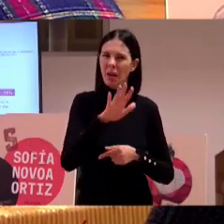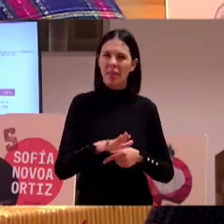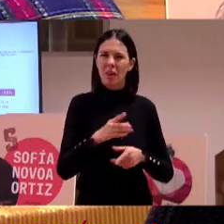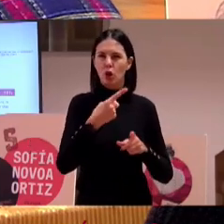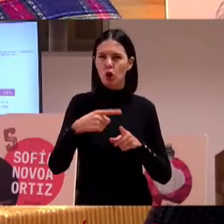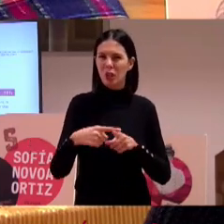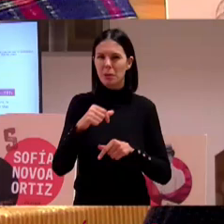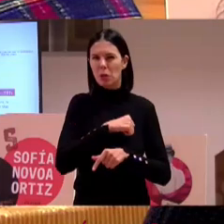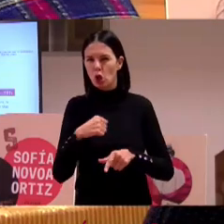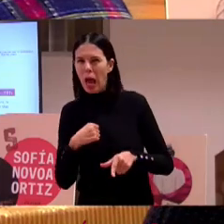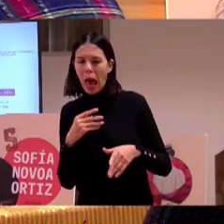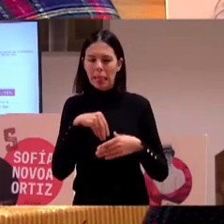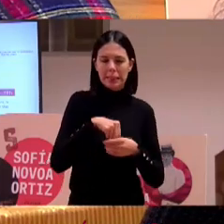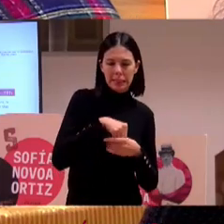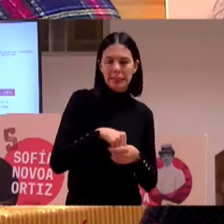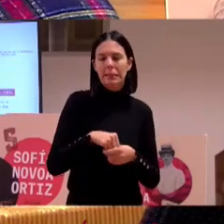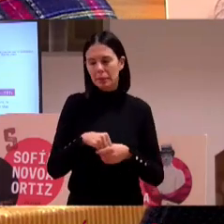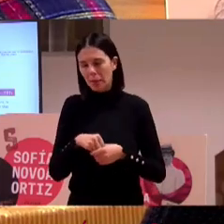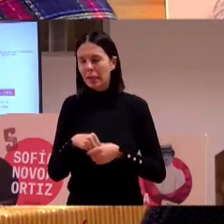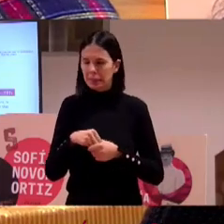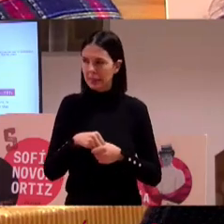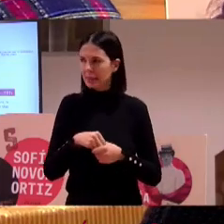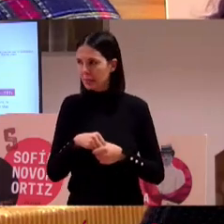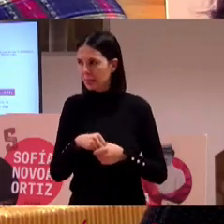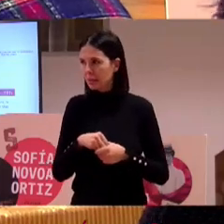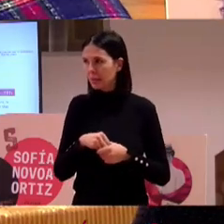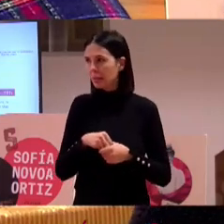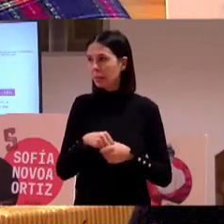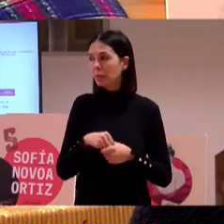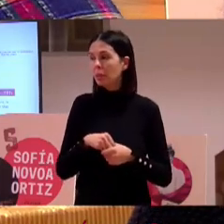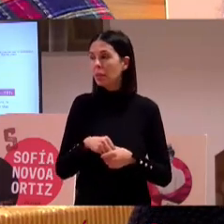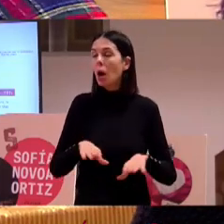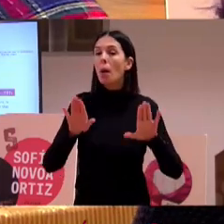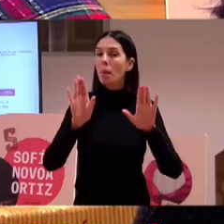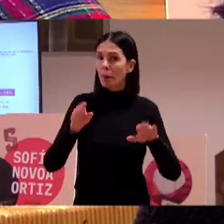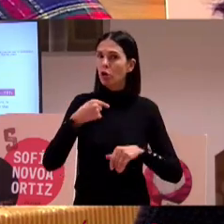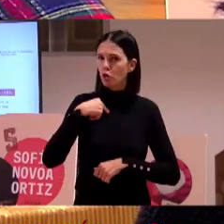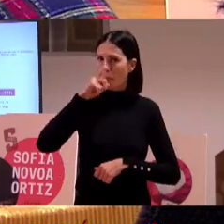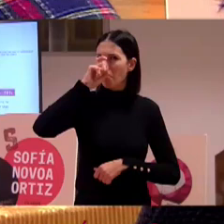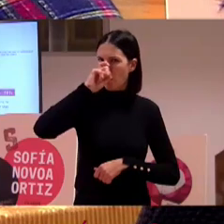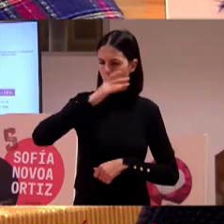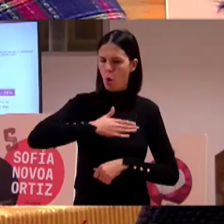íntimas. Íntimas, sí, me lo puedo imaginar. Y, pero yo recuerdo que mi madre